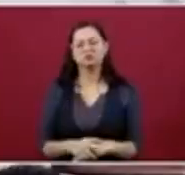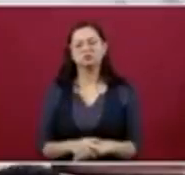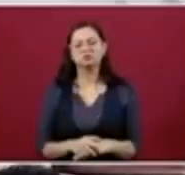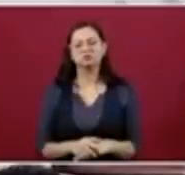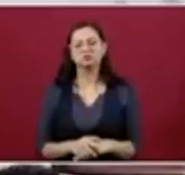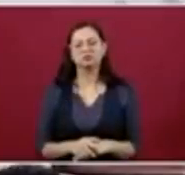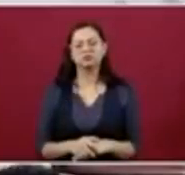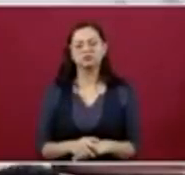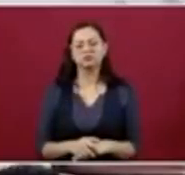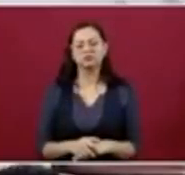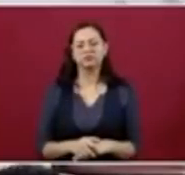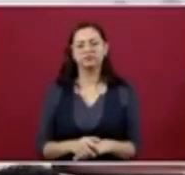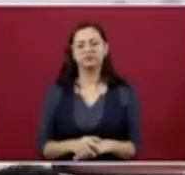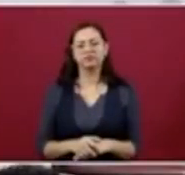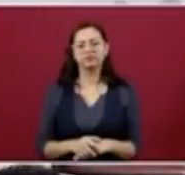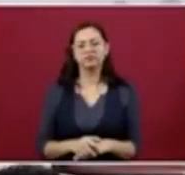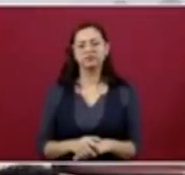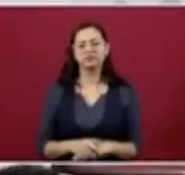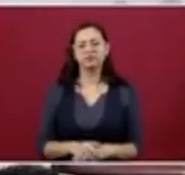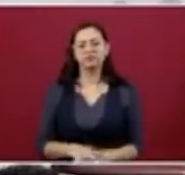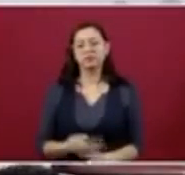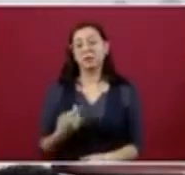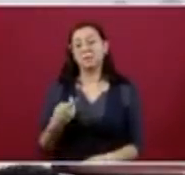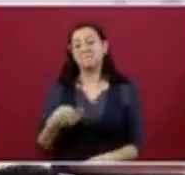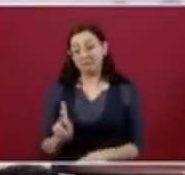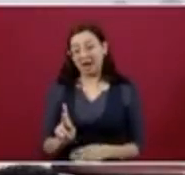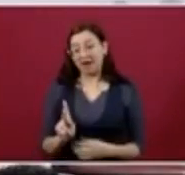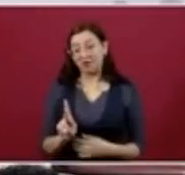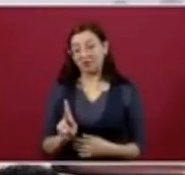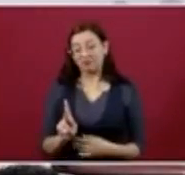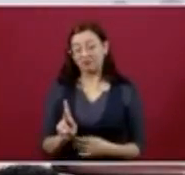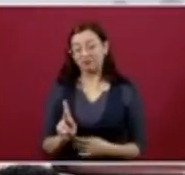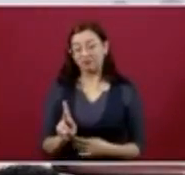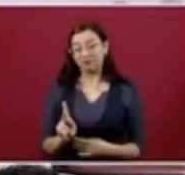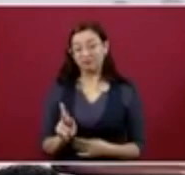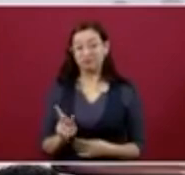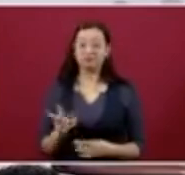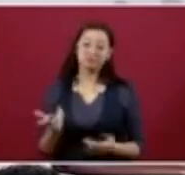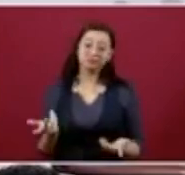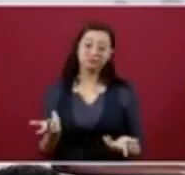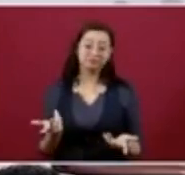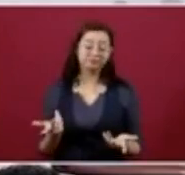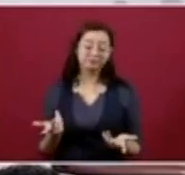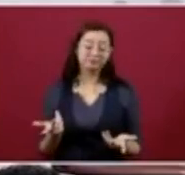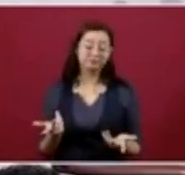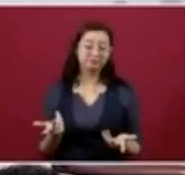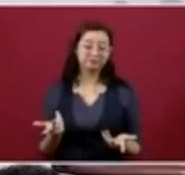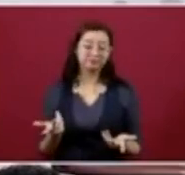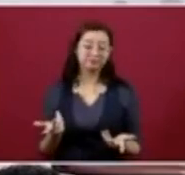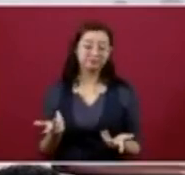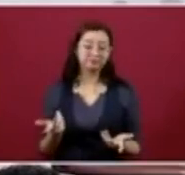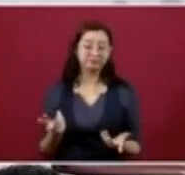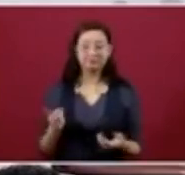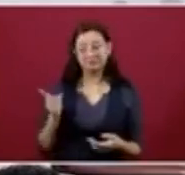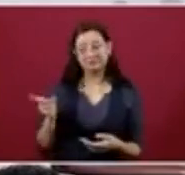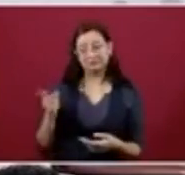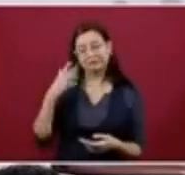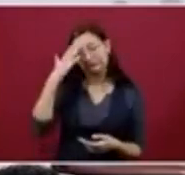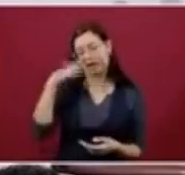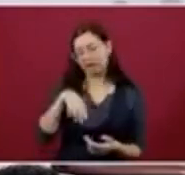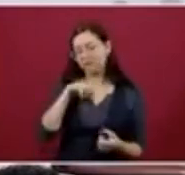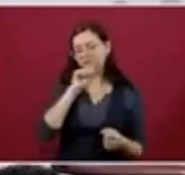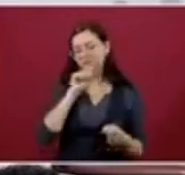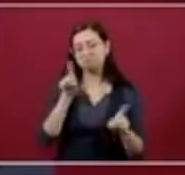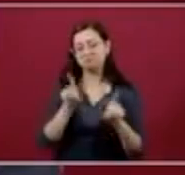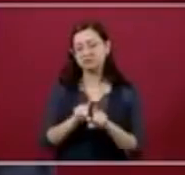pero lo cierto, y ella también está consciente,